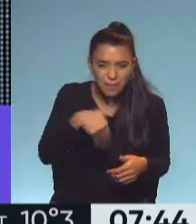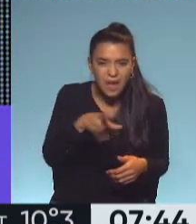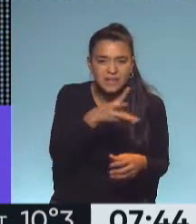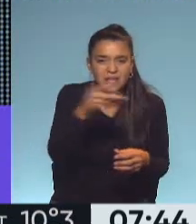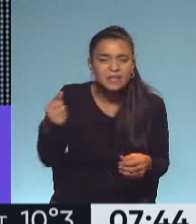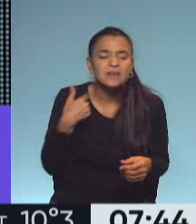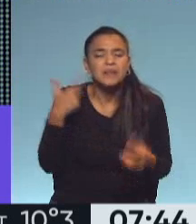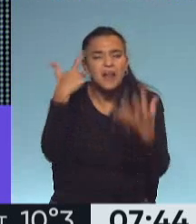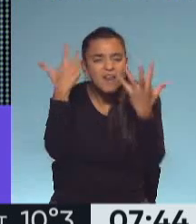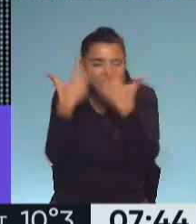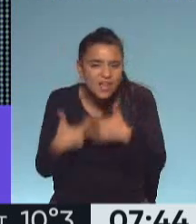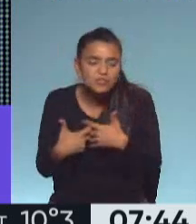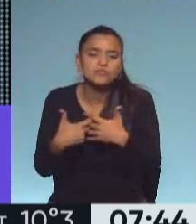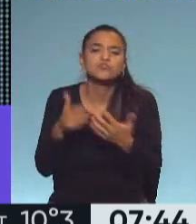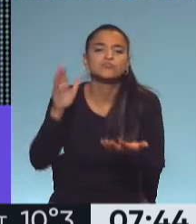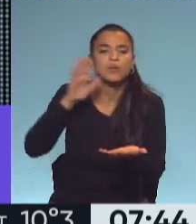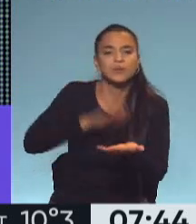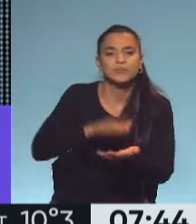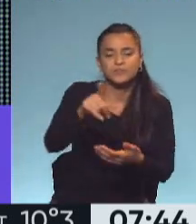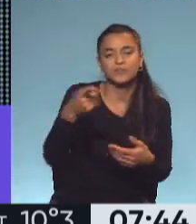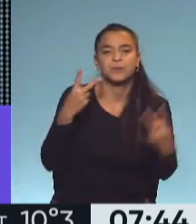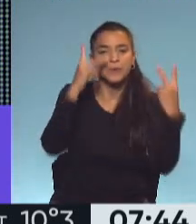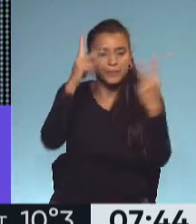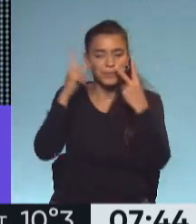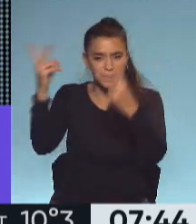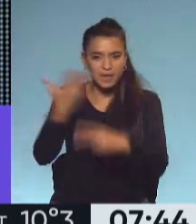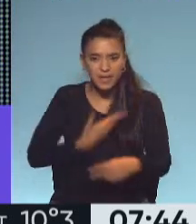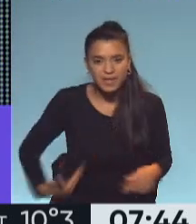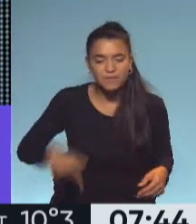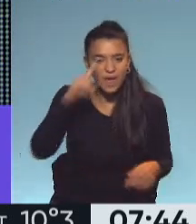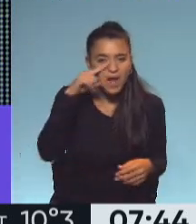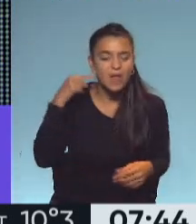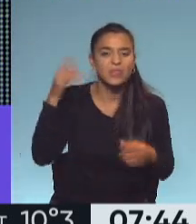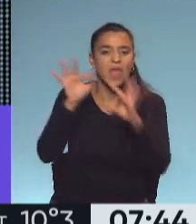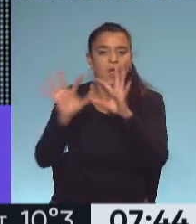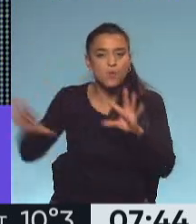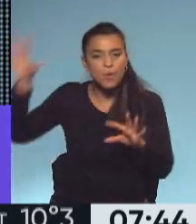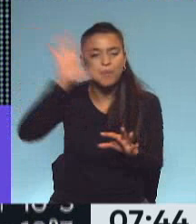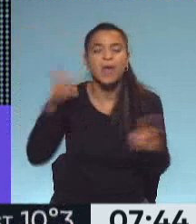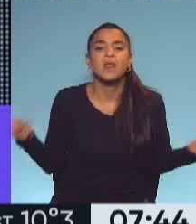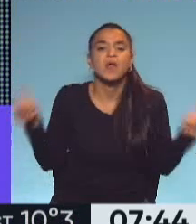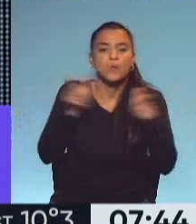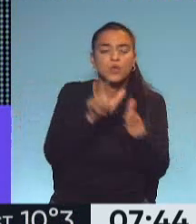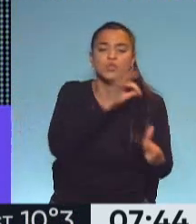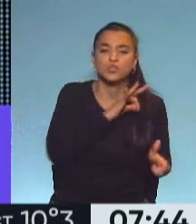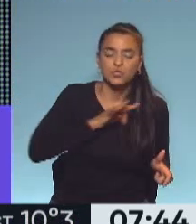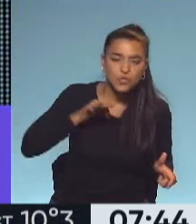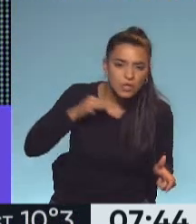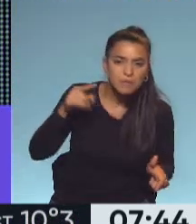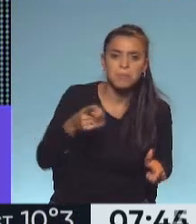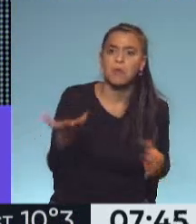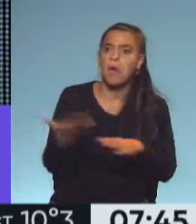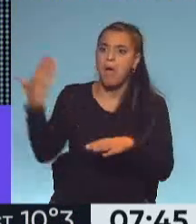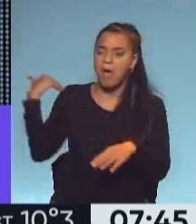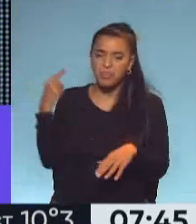un análisis sobre lo que fue esta gira del presidente Alberto Fernández recorriendo Europa y esta reunión con Georgieva, que en principio no estaba prevista en la